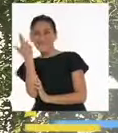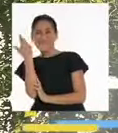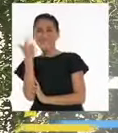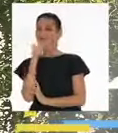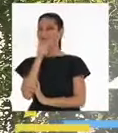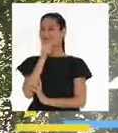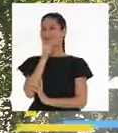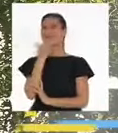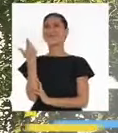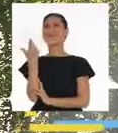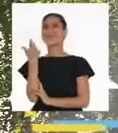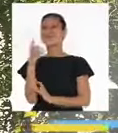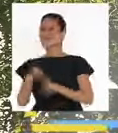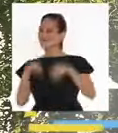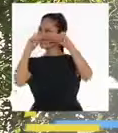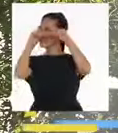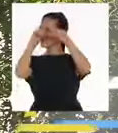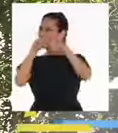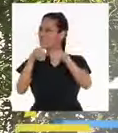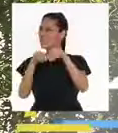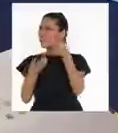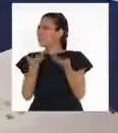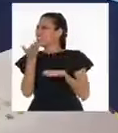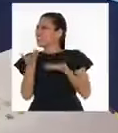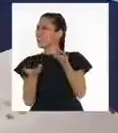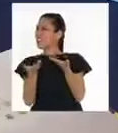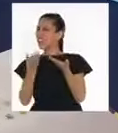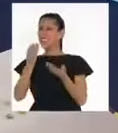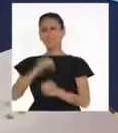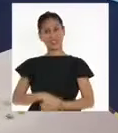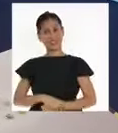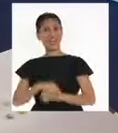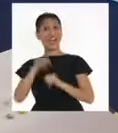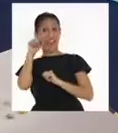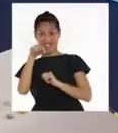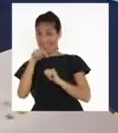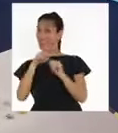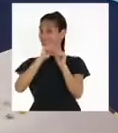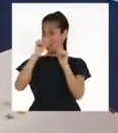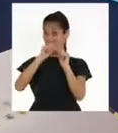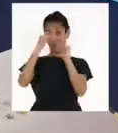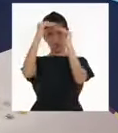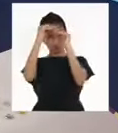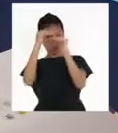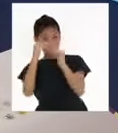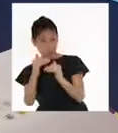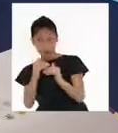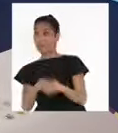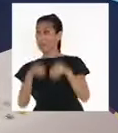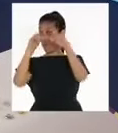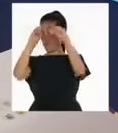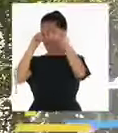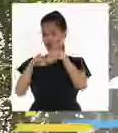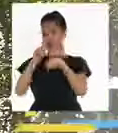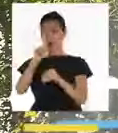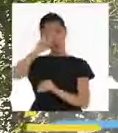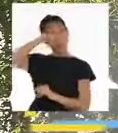¿Qué debemos poner en conteo? Ahí vamos a poner un palote por cada respuesta.